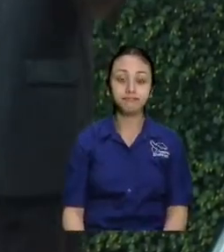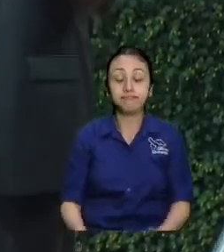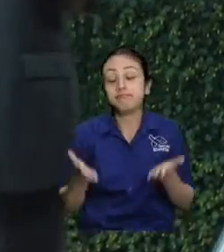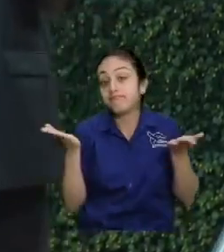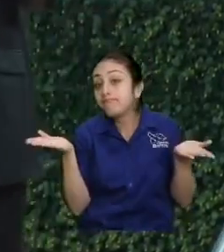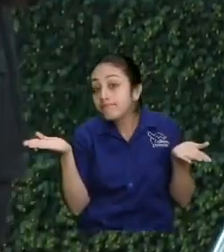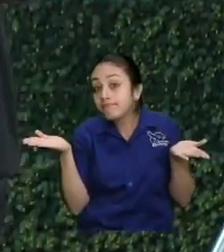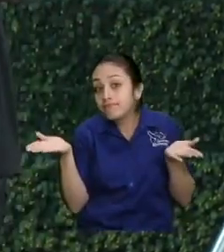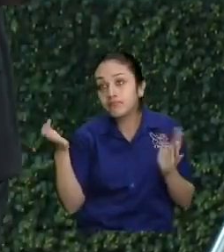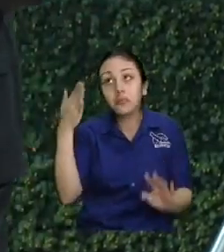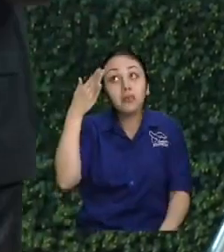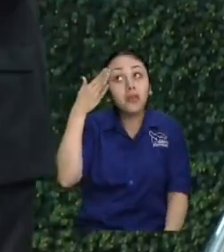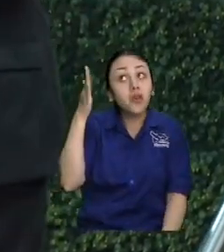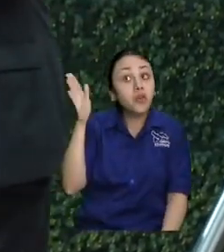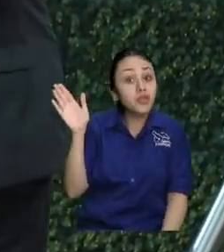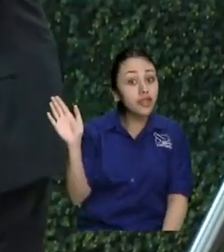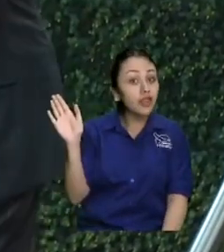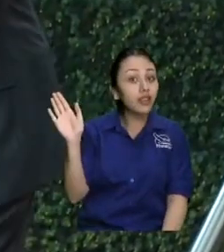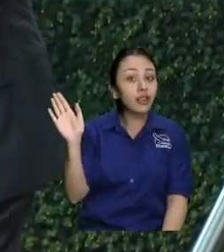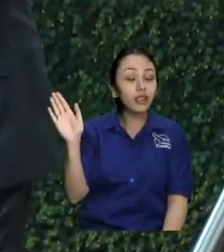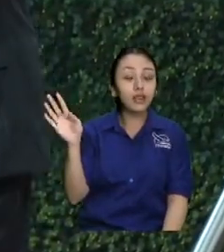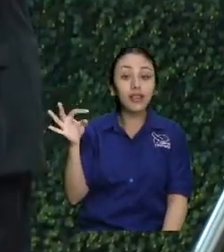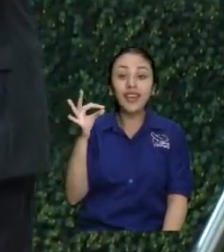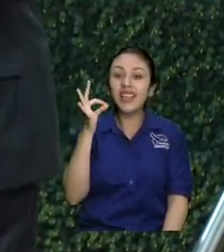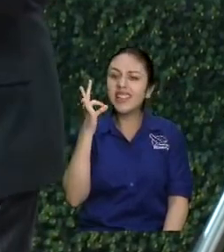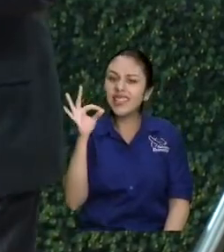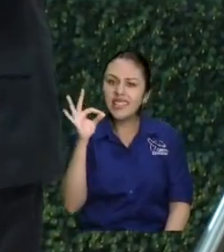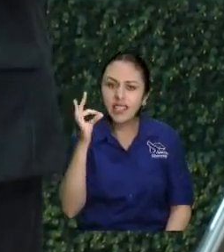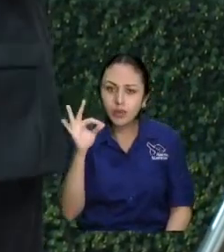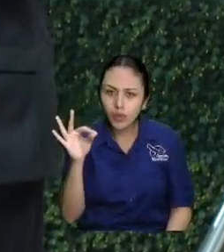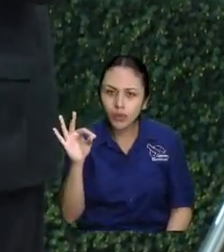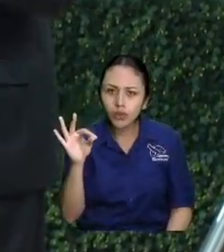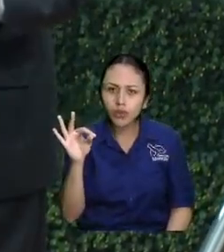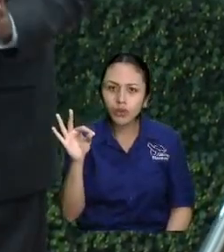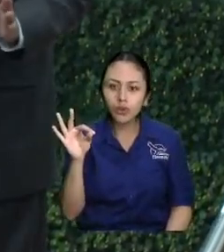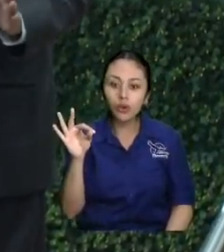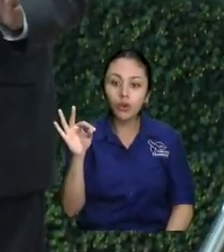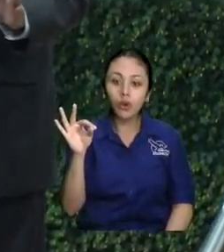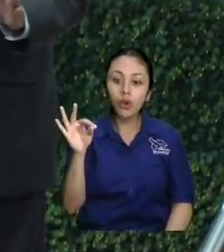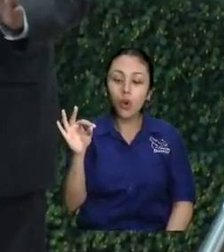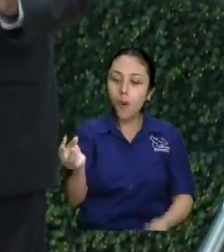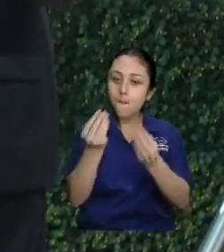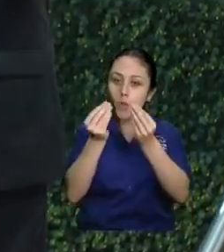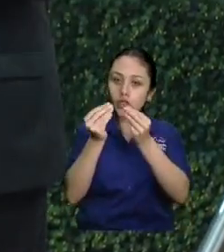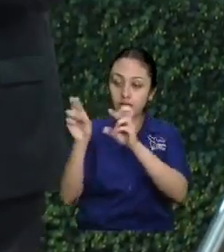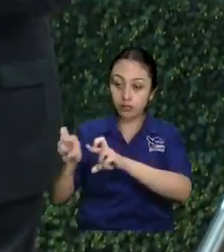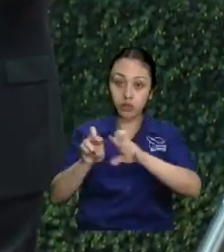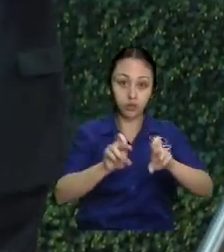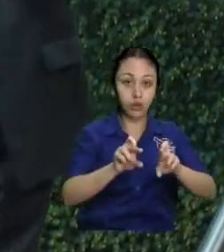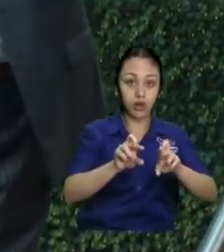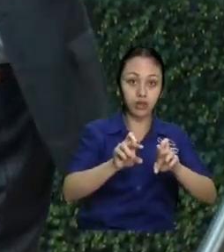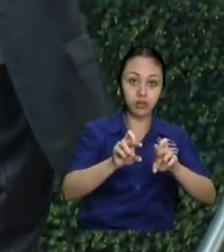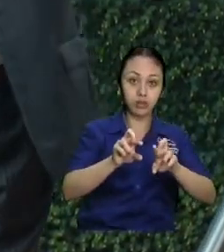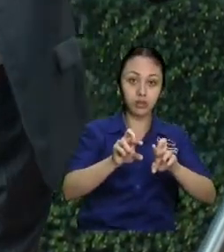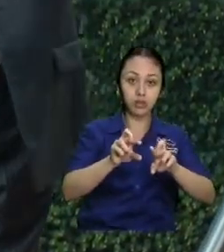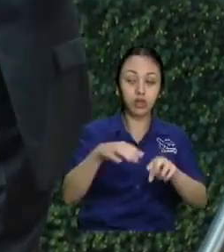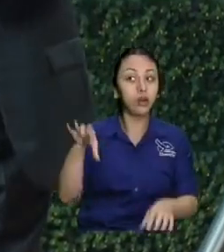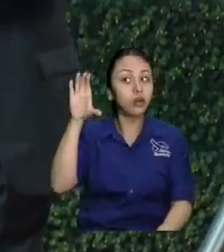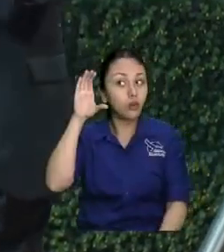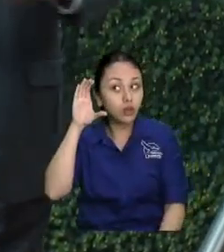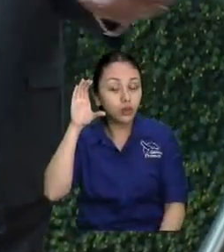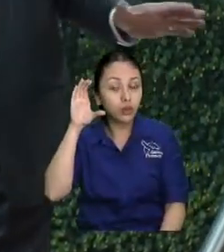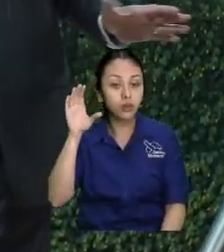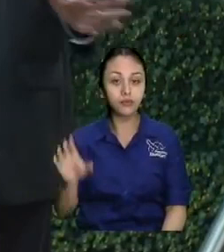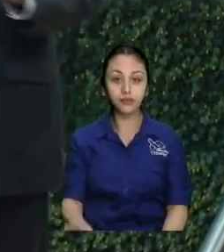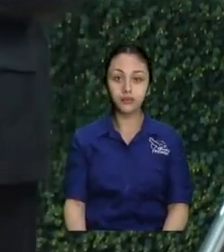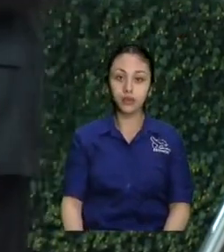Bueno, yo no sé si el testimonio está refrendado por miles de personas. Lo que él vivió después de